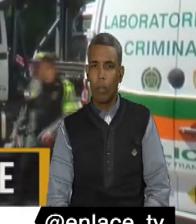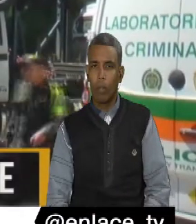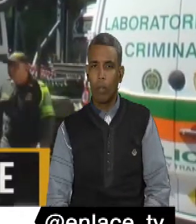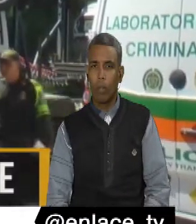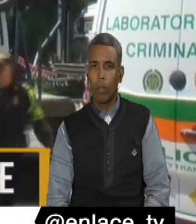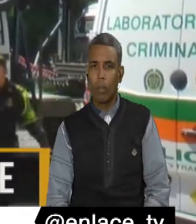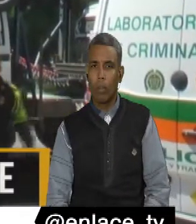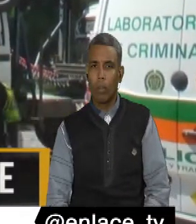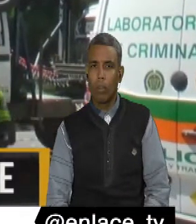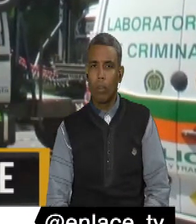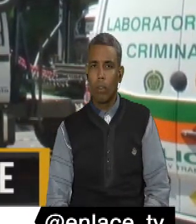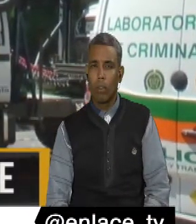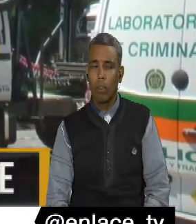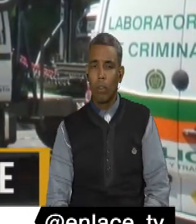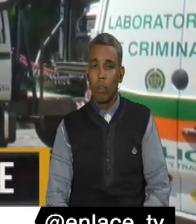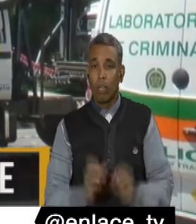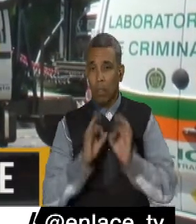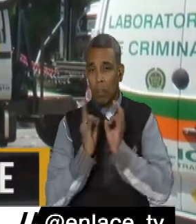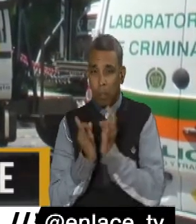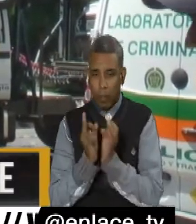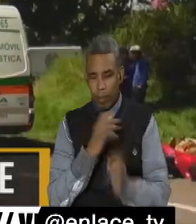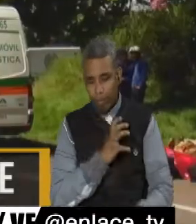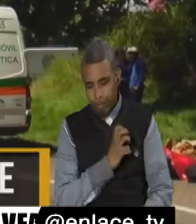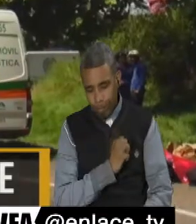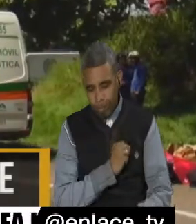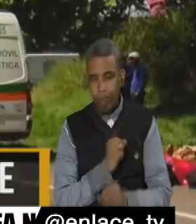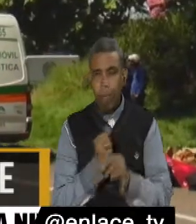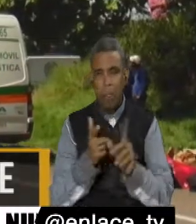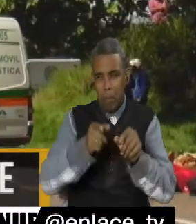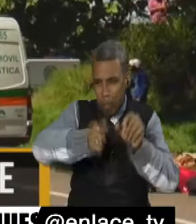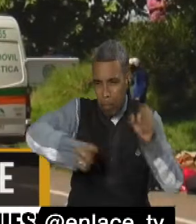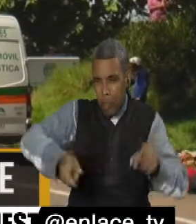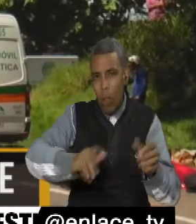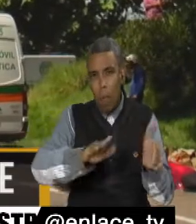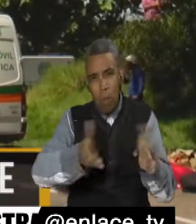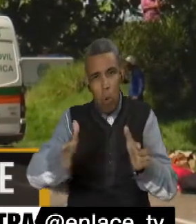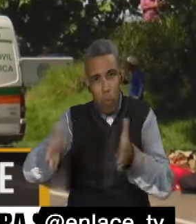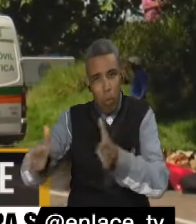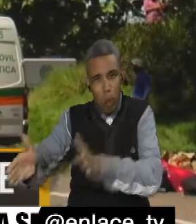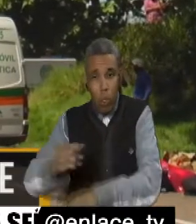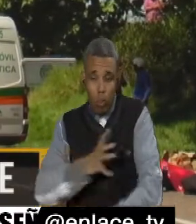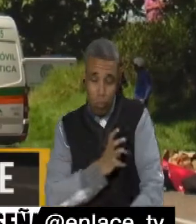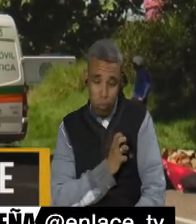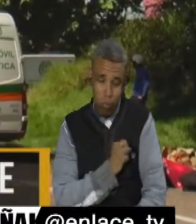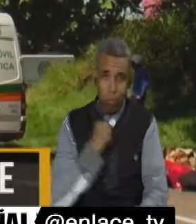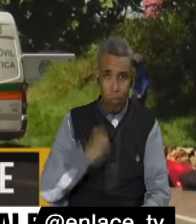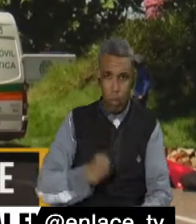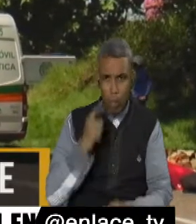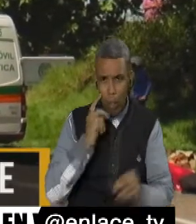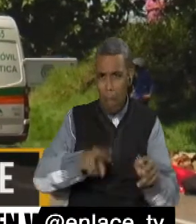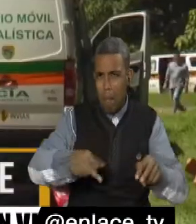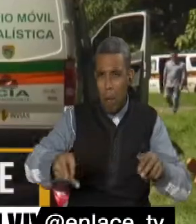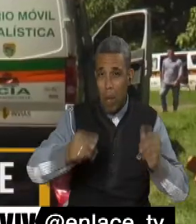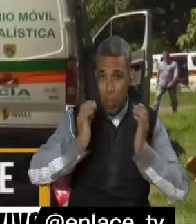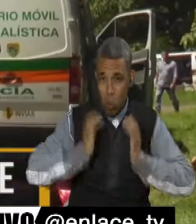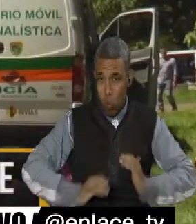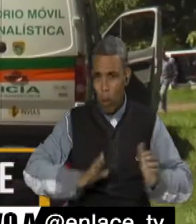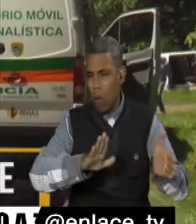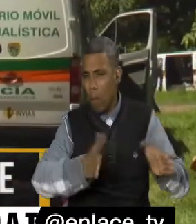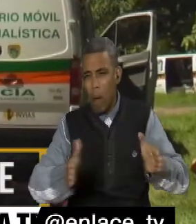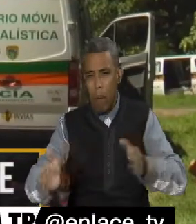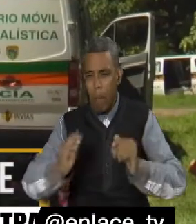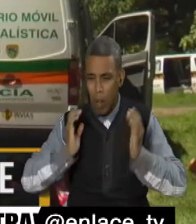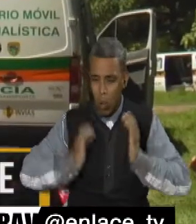de las personas que iban viajando en la buseta de Cotras Magdalena con el paso de las horas crece. Los cuerpos de la mayoría de las víctimas de este